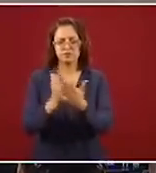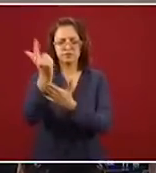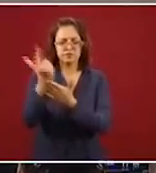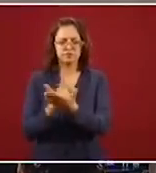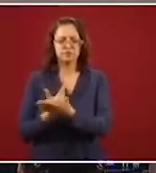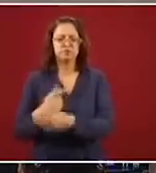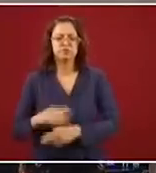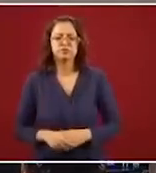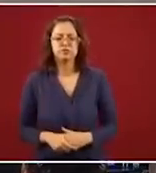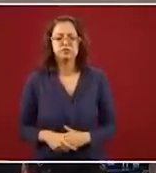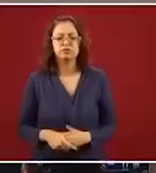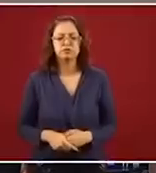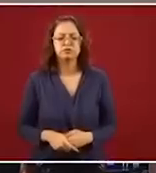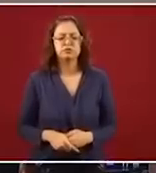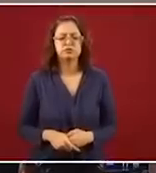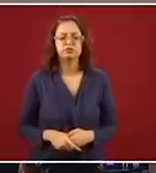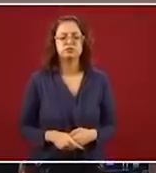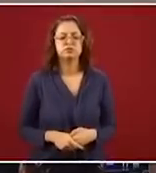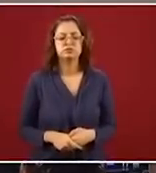equipo médico,